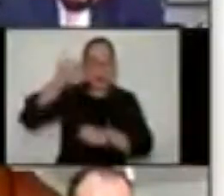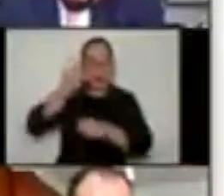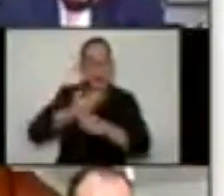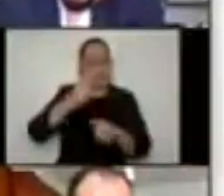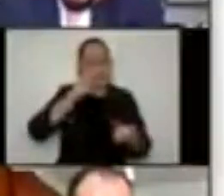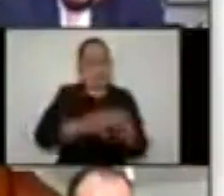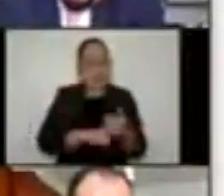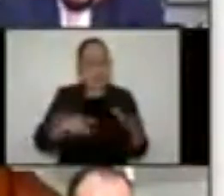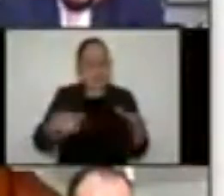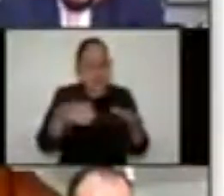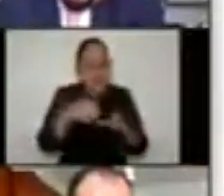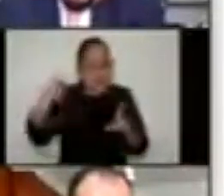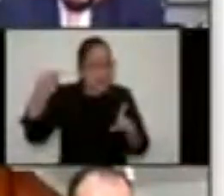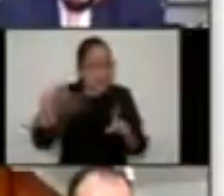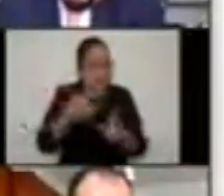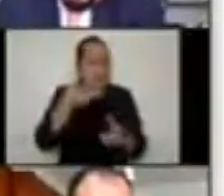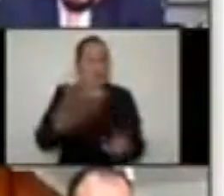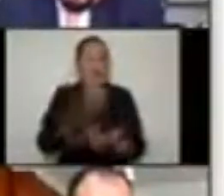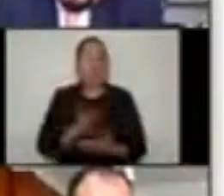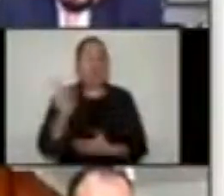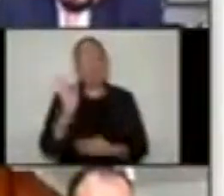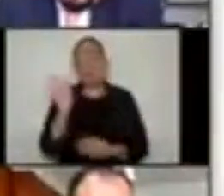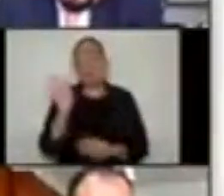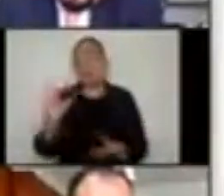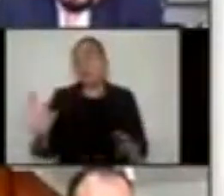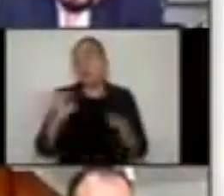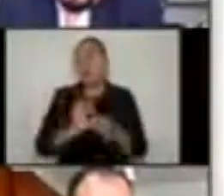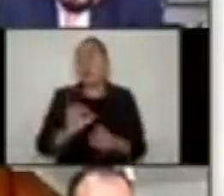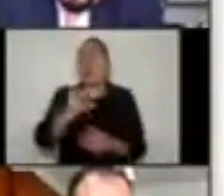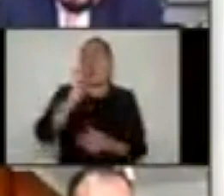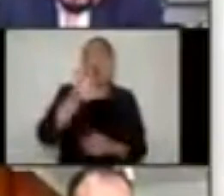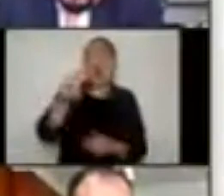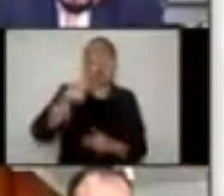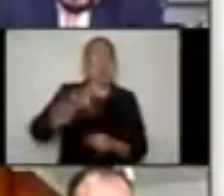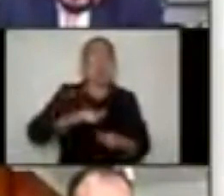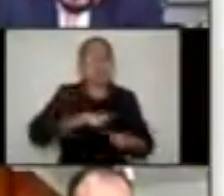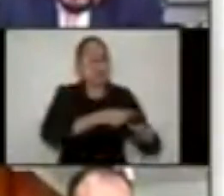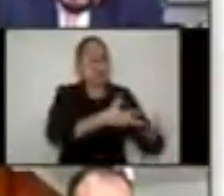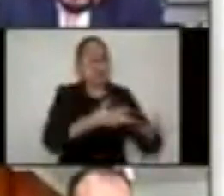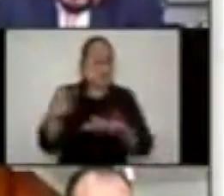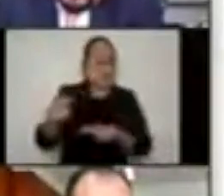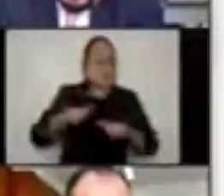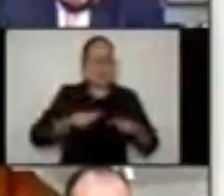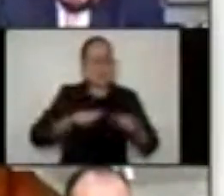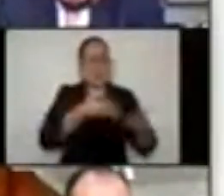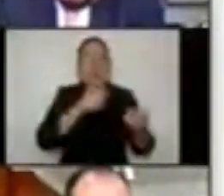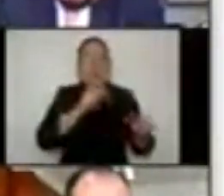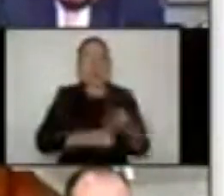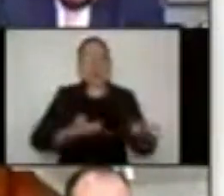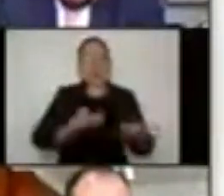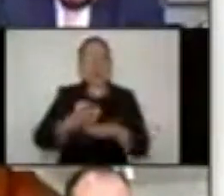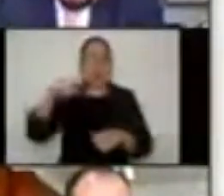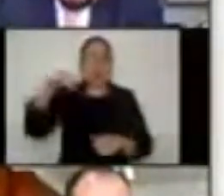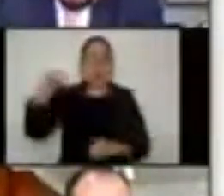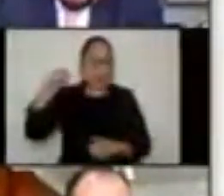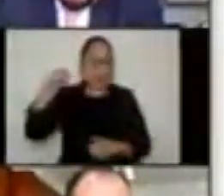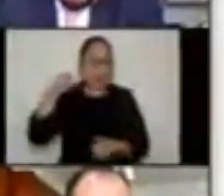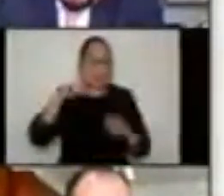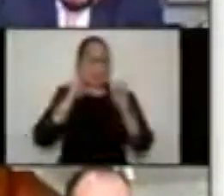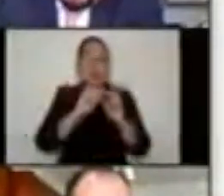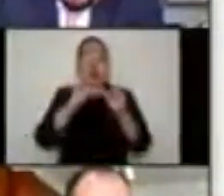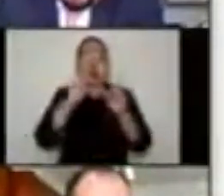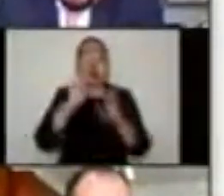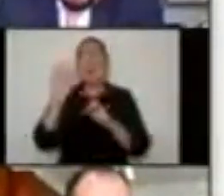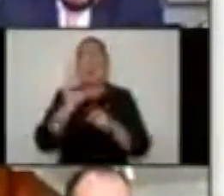dirección, que seguramente difunde también contenidos de otros espacios públicos del estado de Tabasco, o quizá incluso federales, o